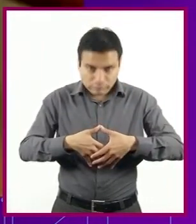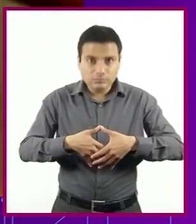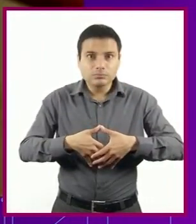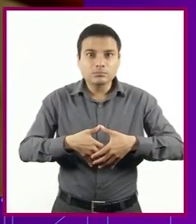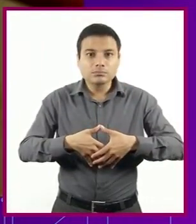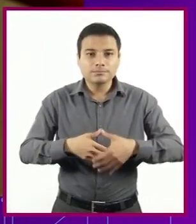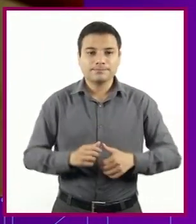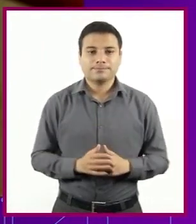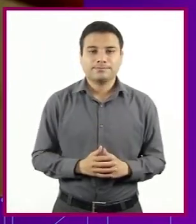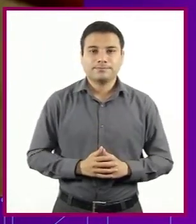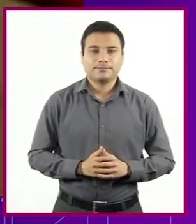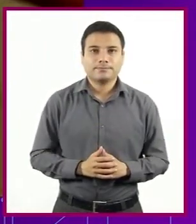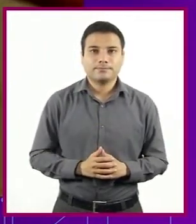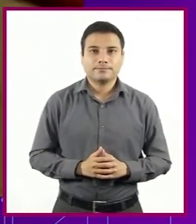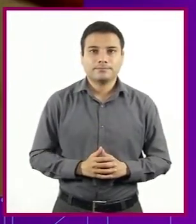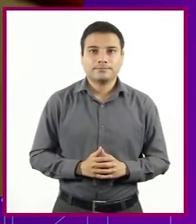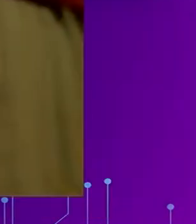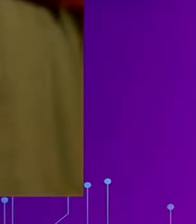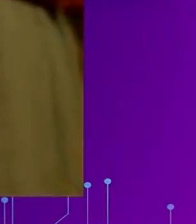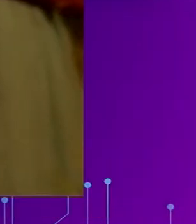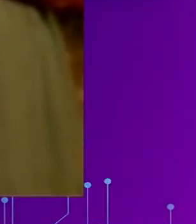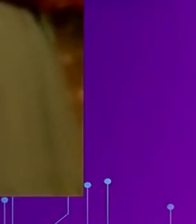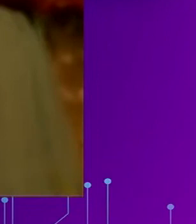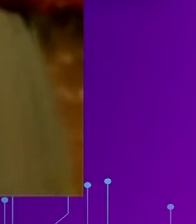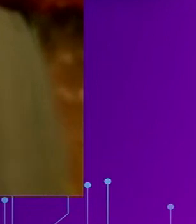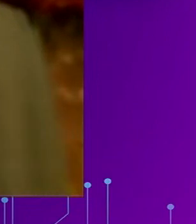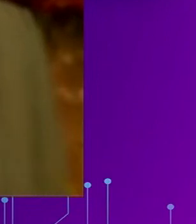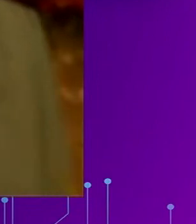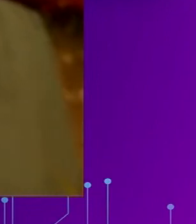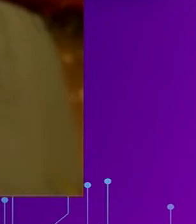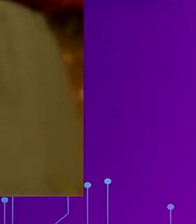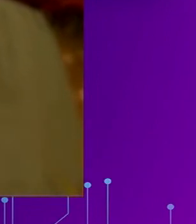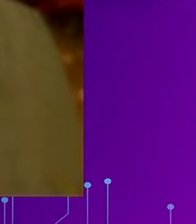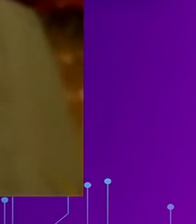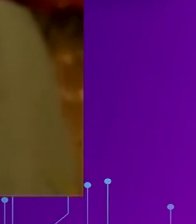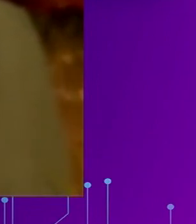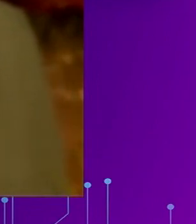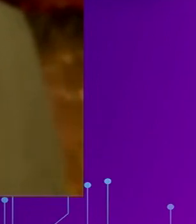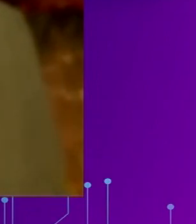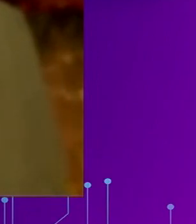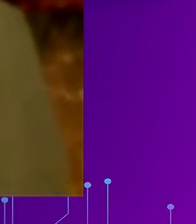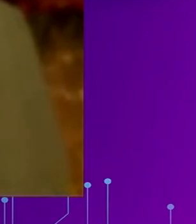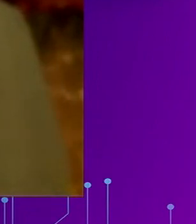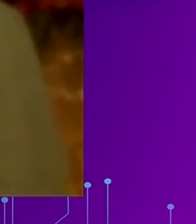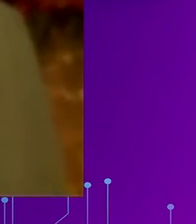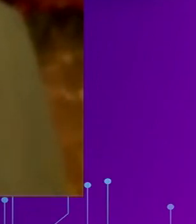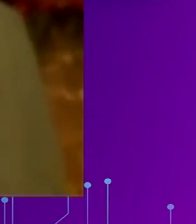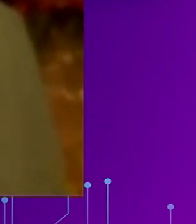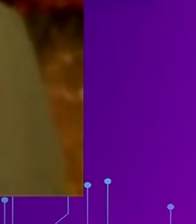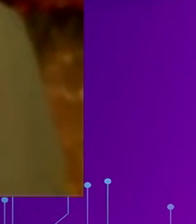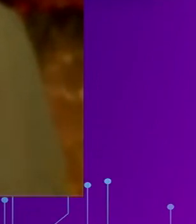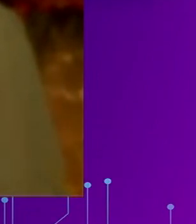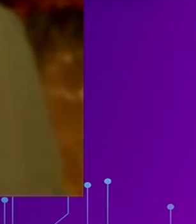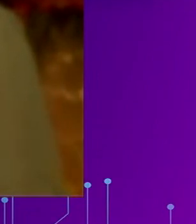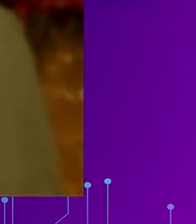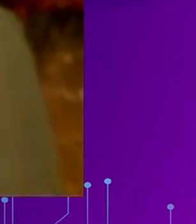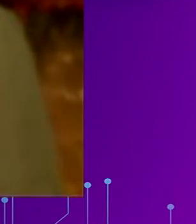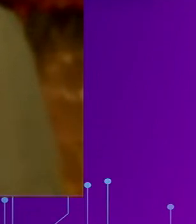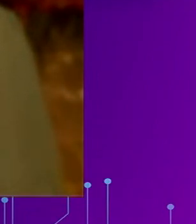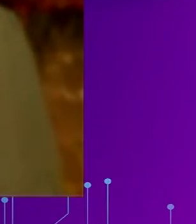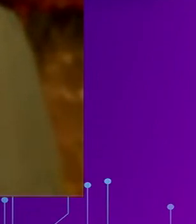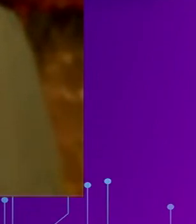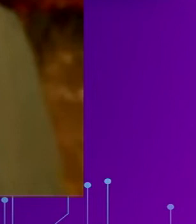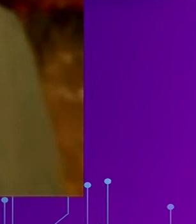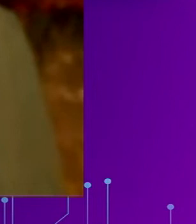Así que tonate, no para explicar qué pesque no para conet, qué pesque no para conet,